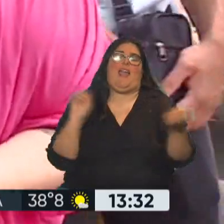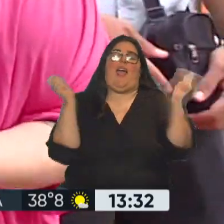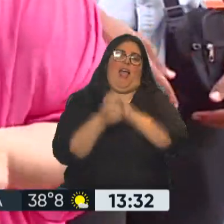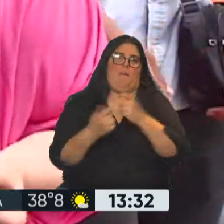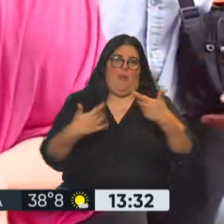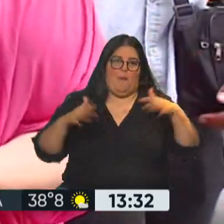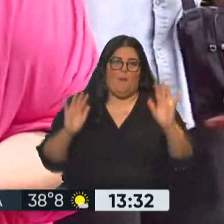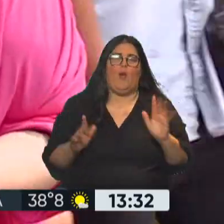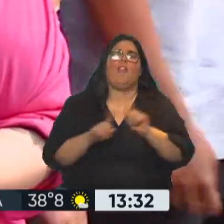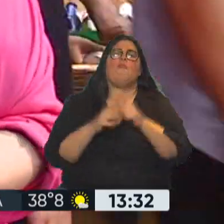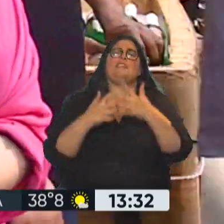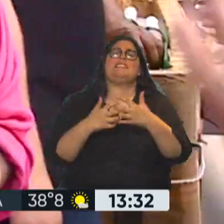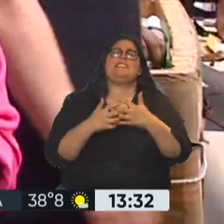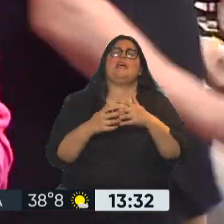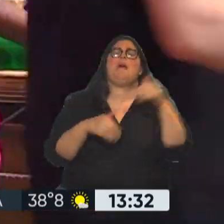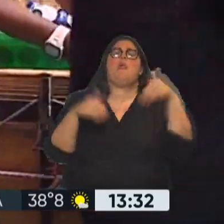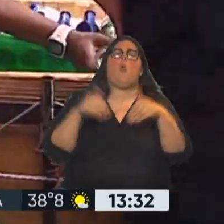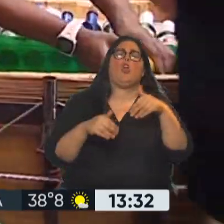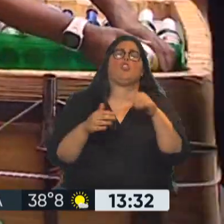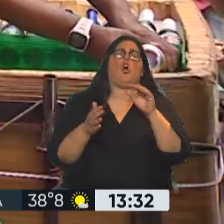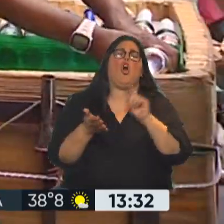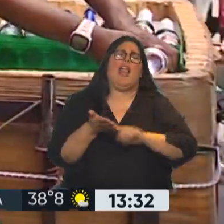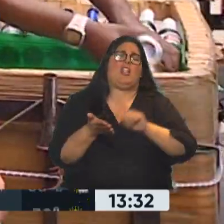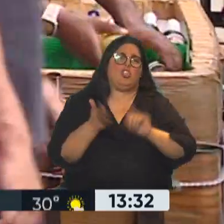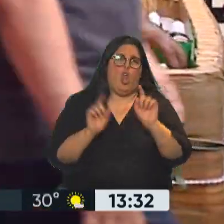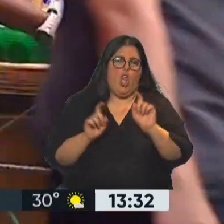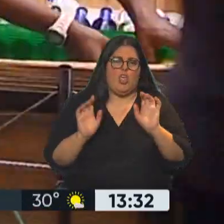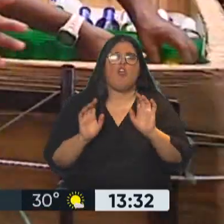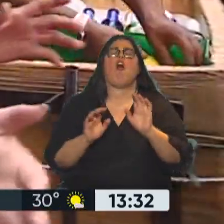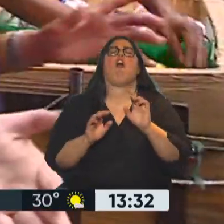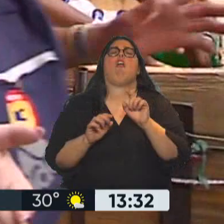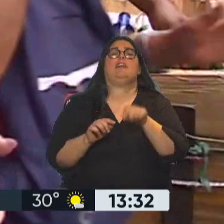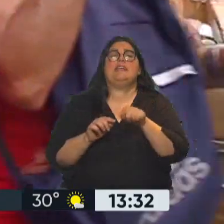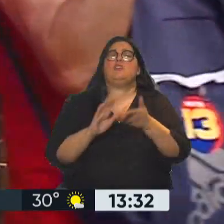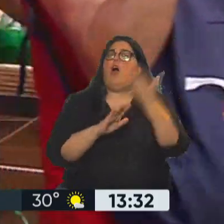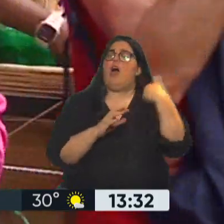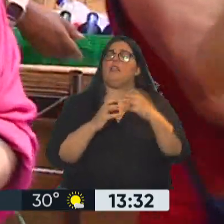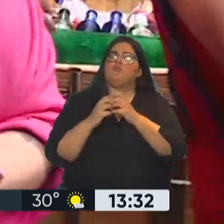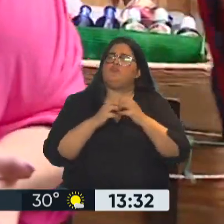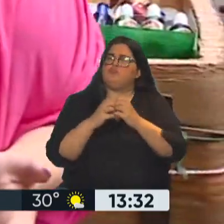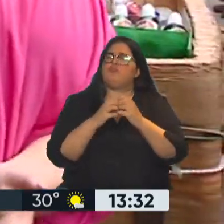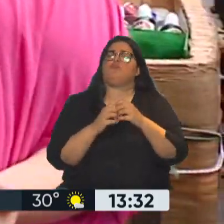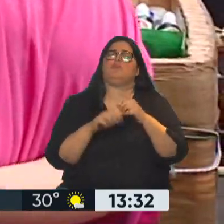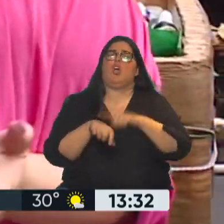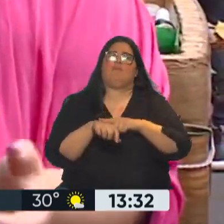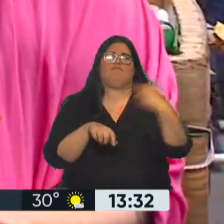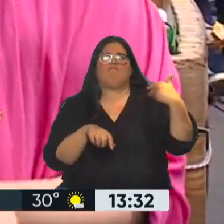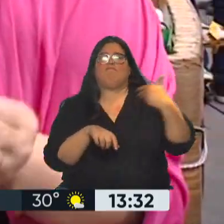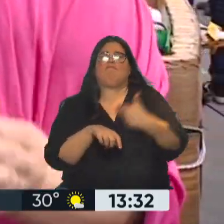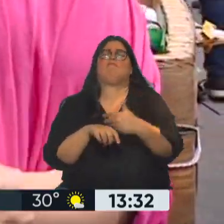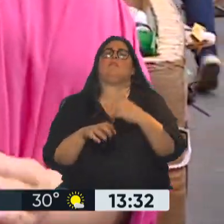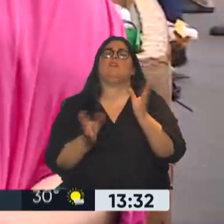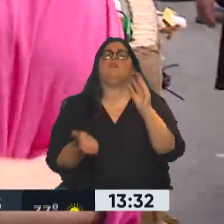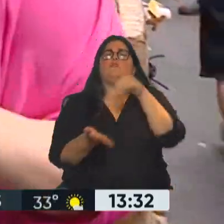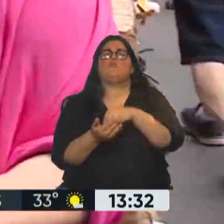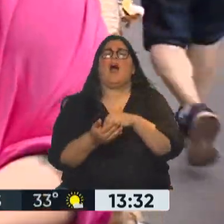través del sistema de voto electrónico, que, bueno, en torno a eso ha habido muchísima polémica en los últimos tiempos. Se han incorporado